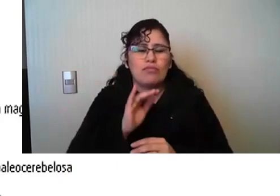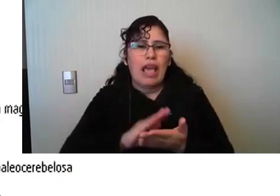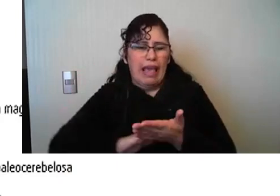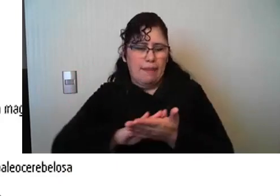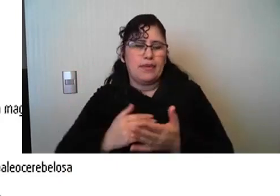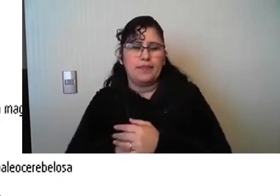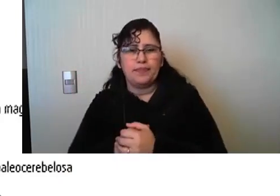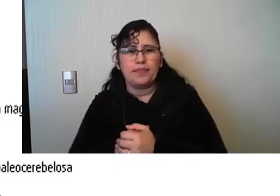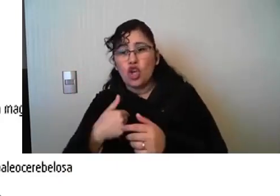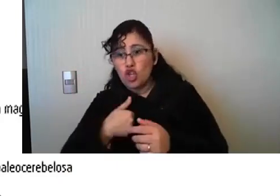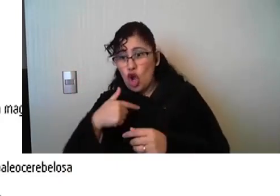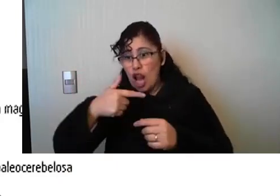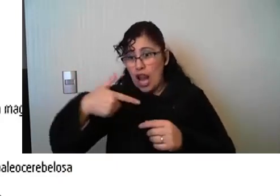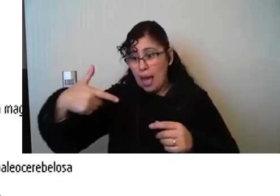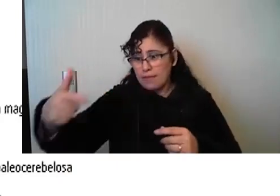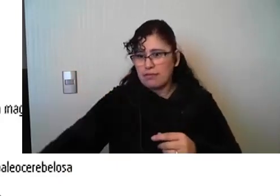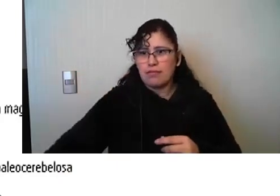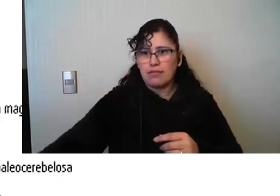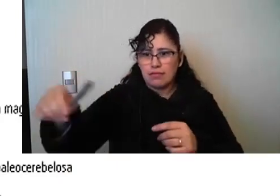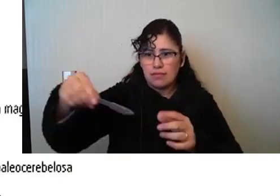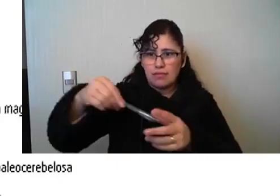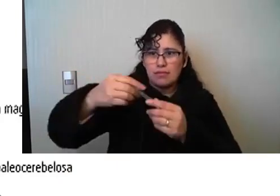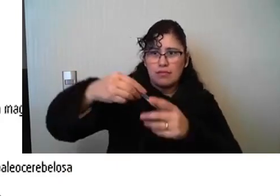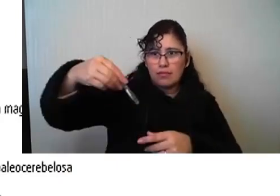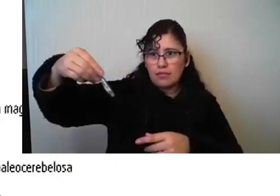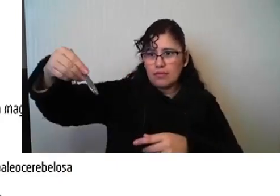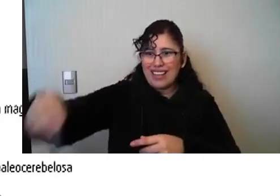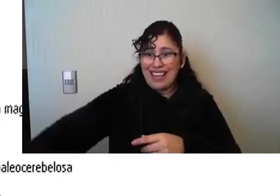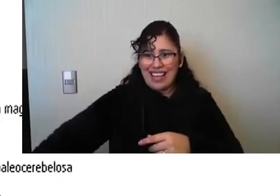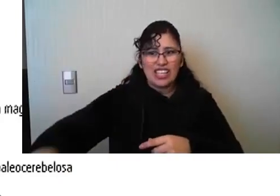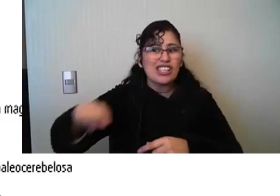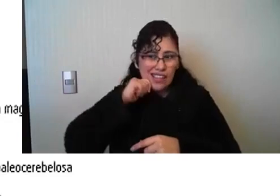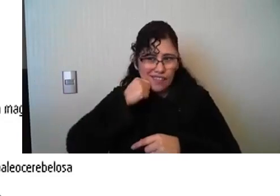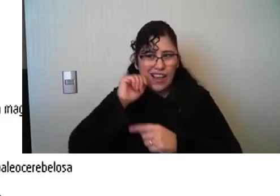pienso en tomar un lápiz, ¿cierto? Ya tengo una actividad neuronal,